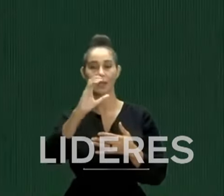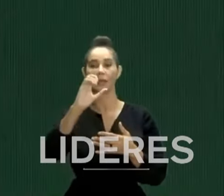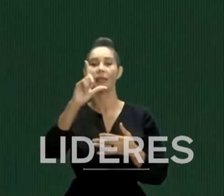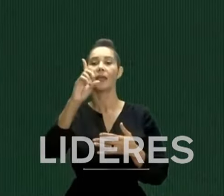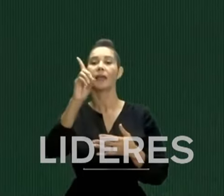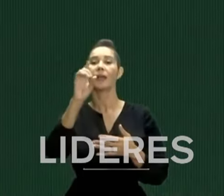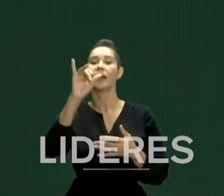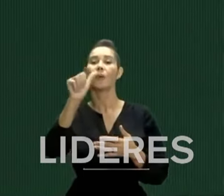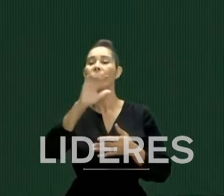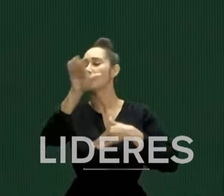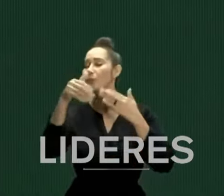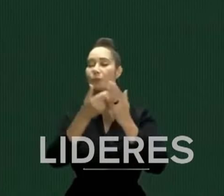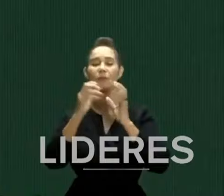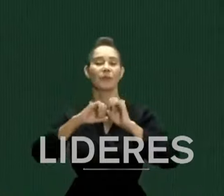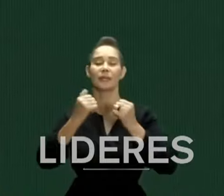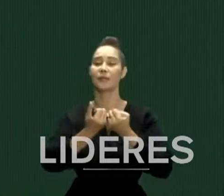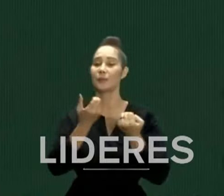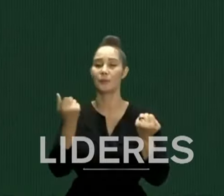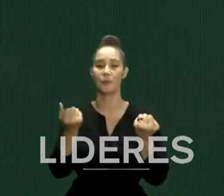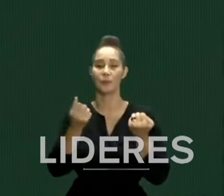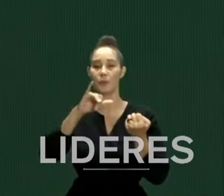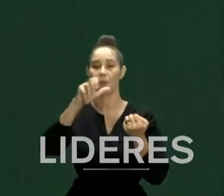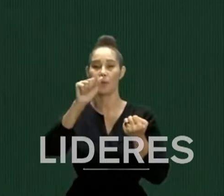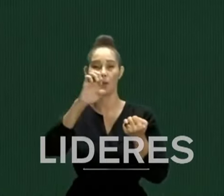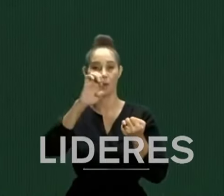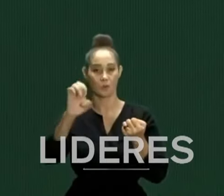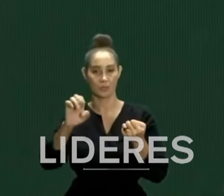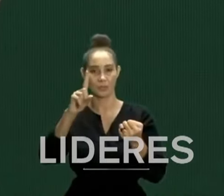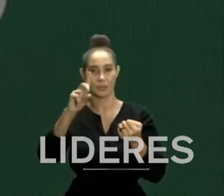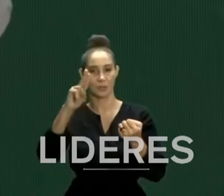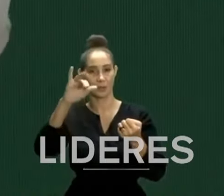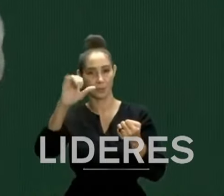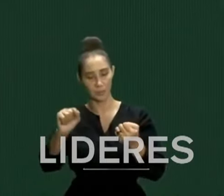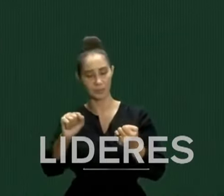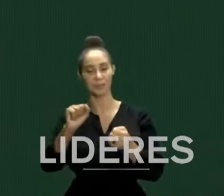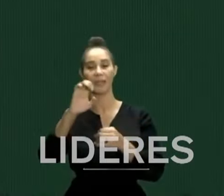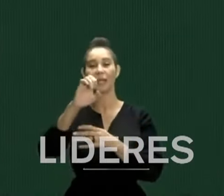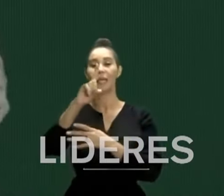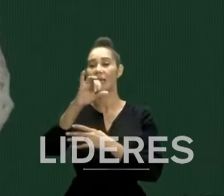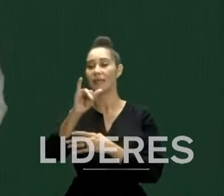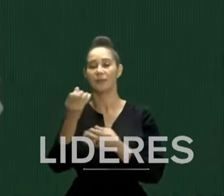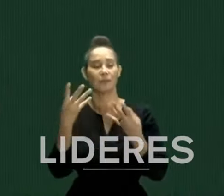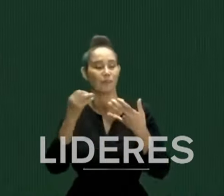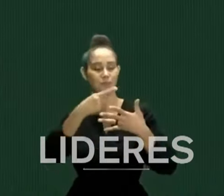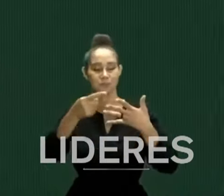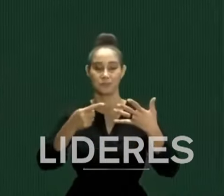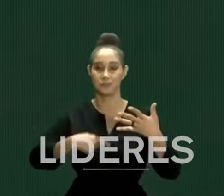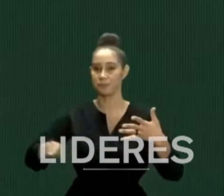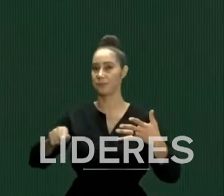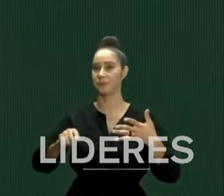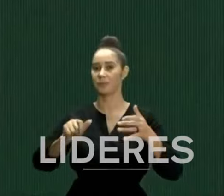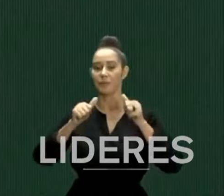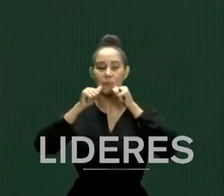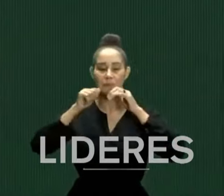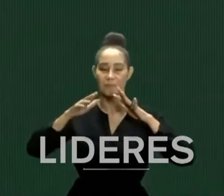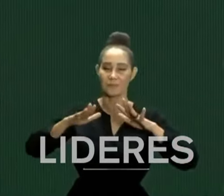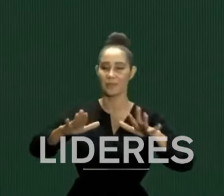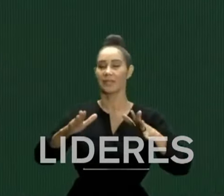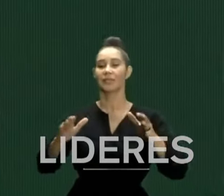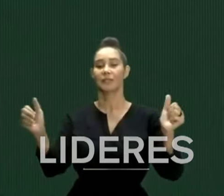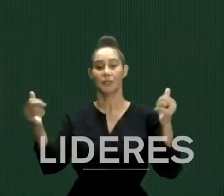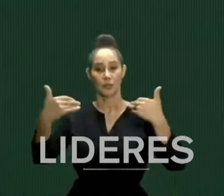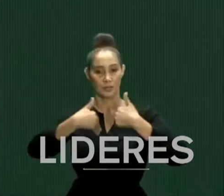Claudia, a todo el equipo, José, Luis, Elis. Señores, qué gran bendición